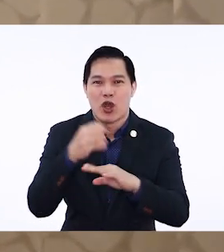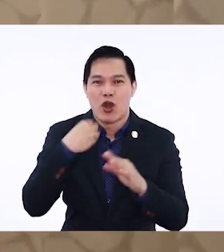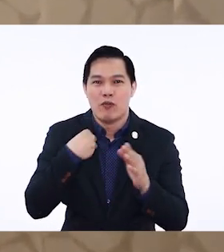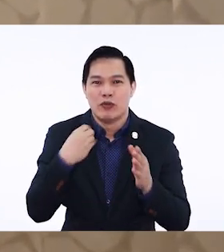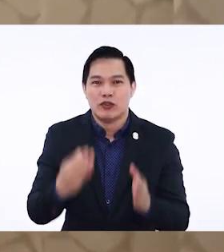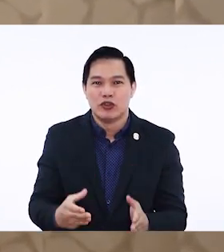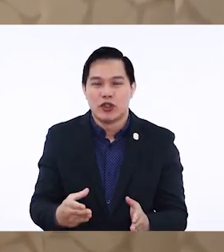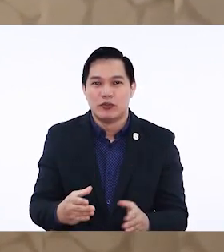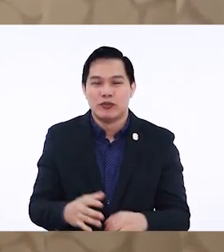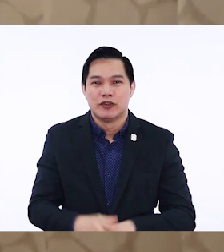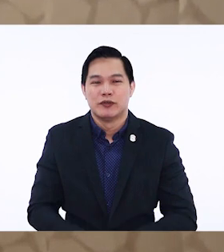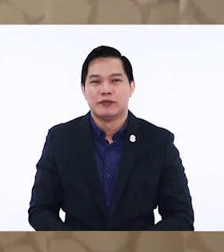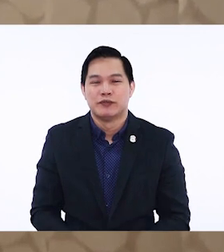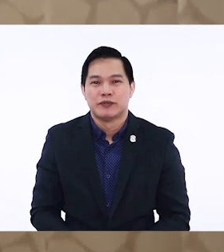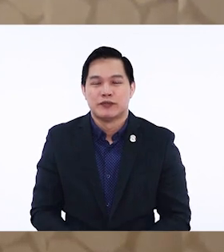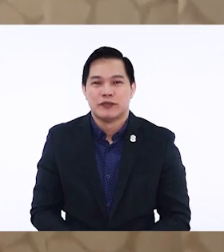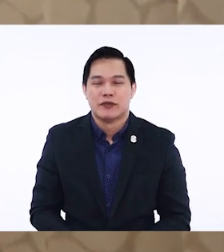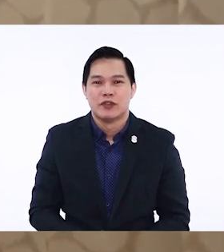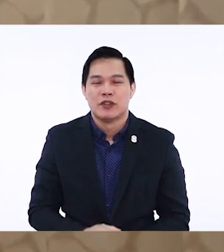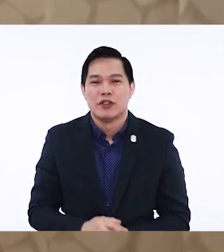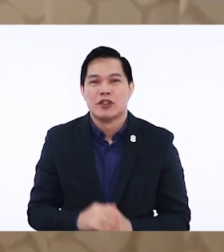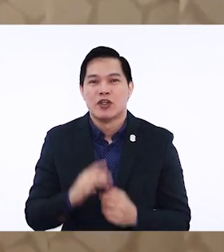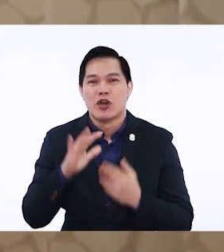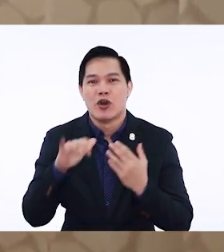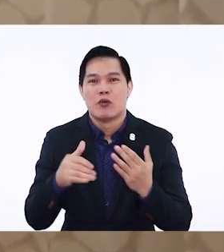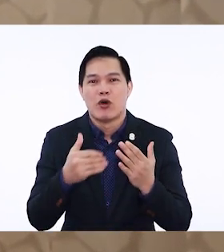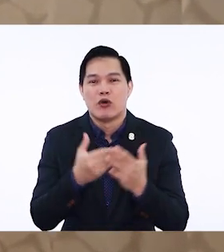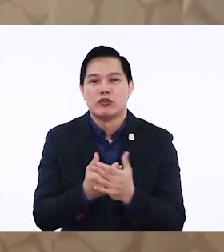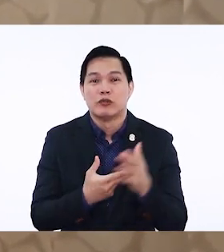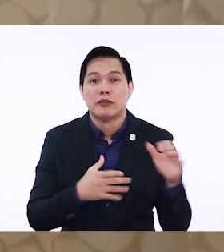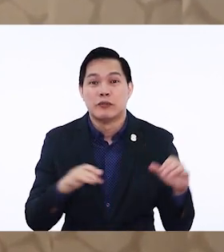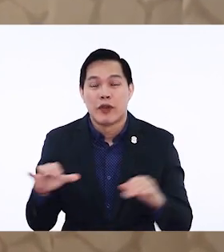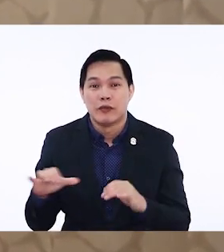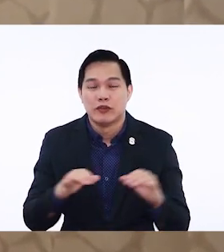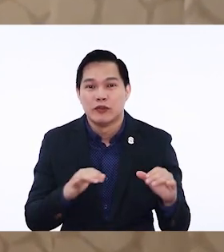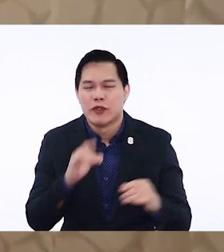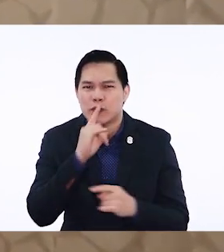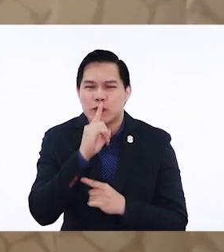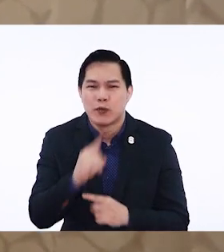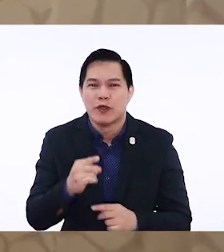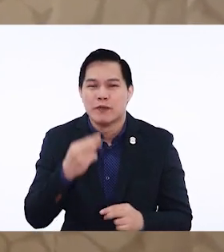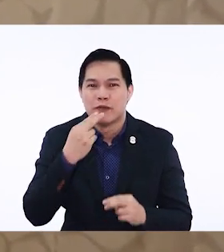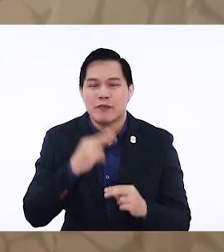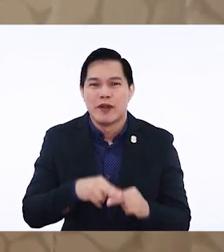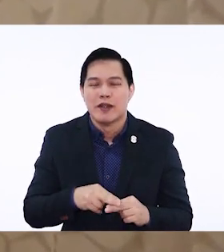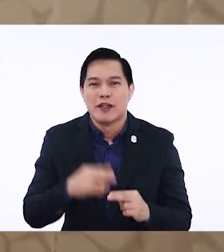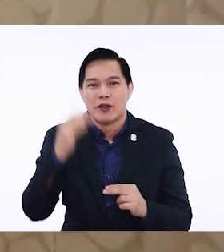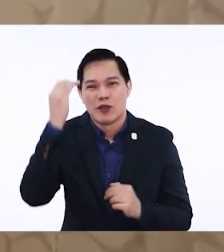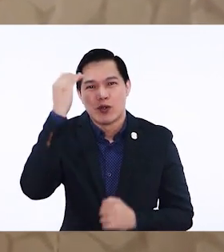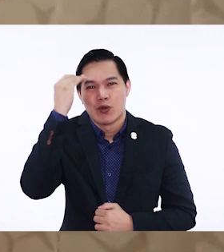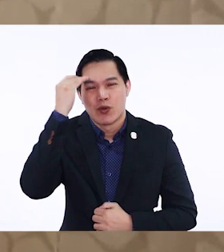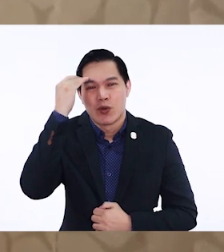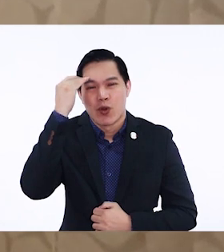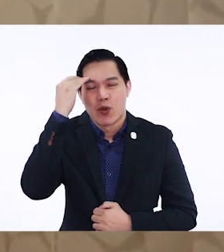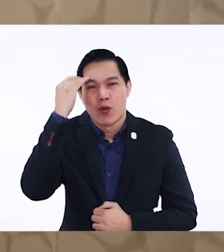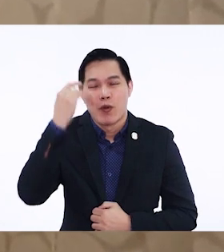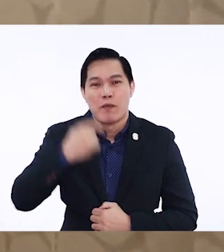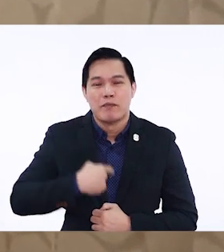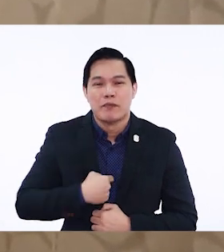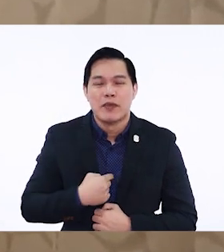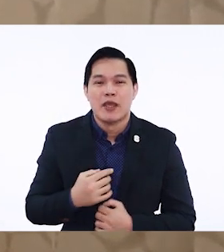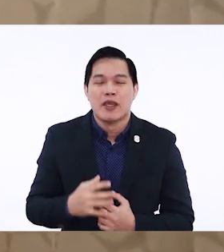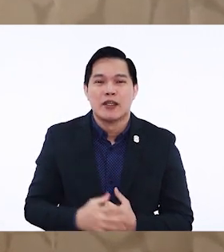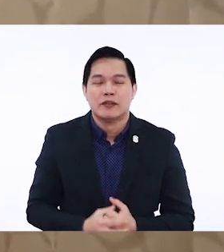la organización Minji. Los juegos fueron muy entretenidos, pero sin ninguna duda me quedo con el primer juego, llamado Get to